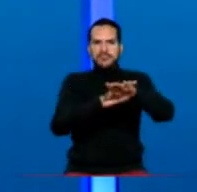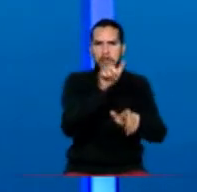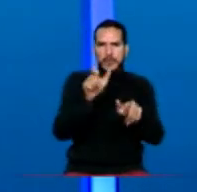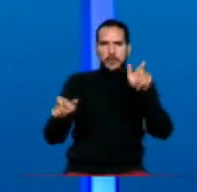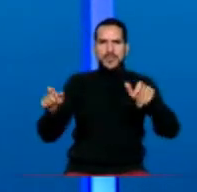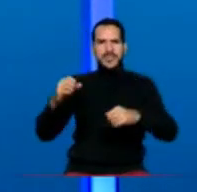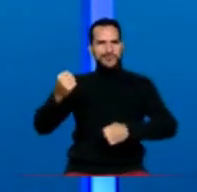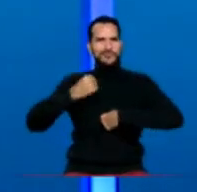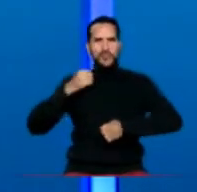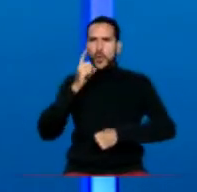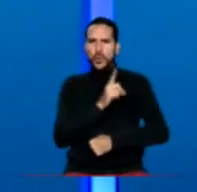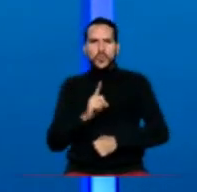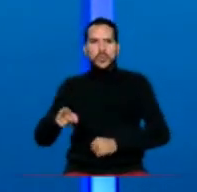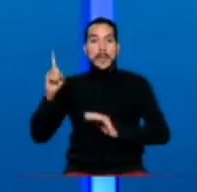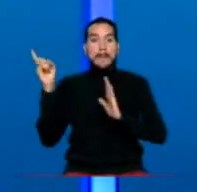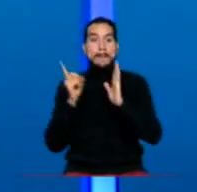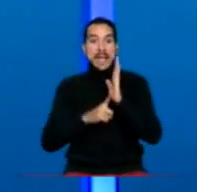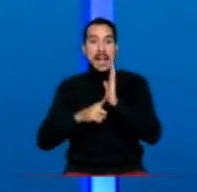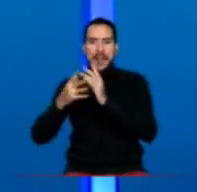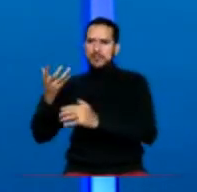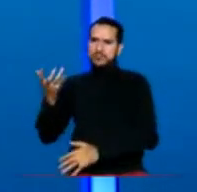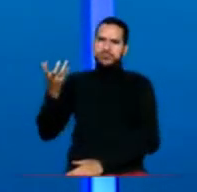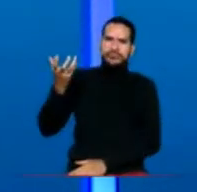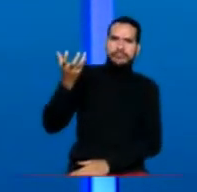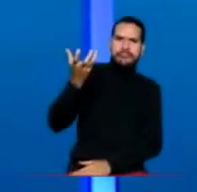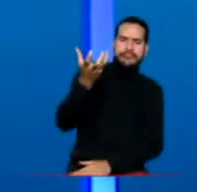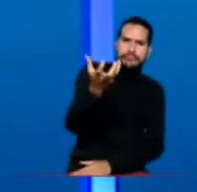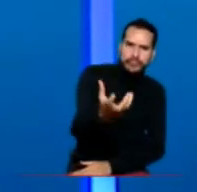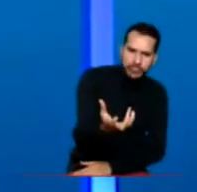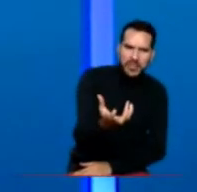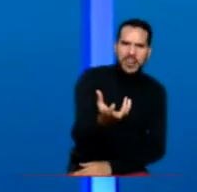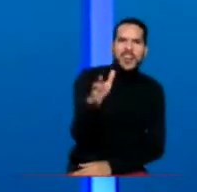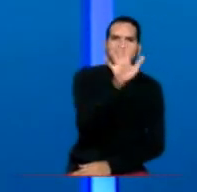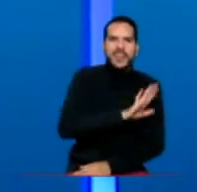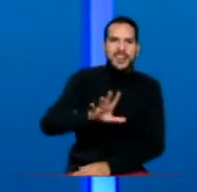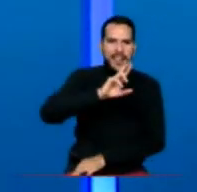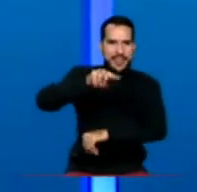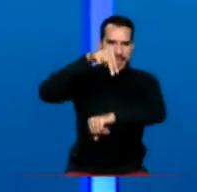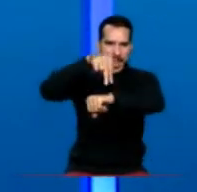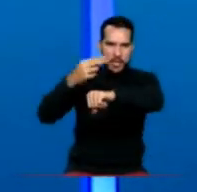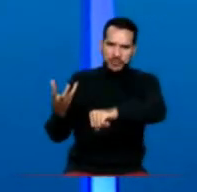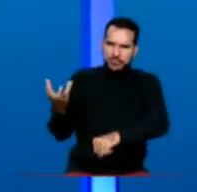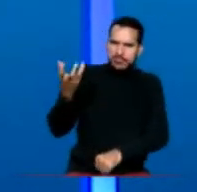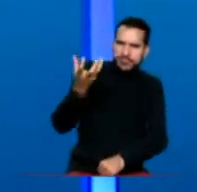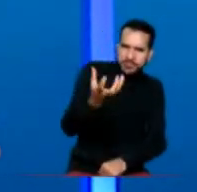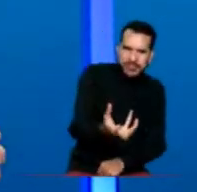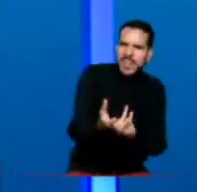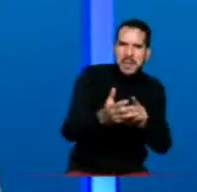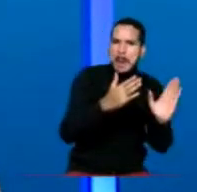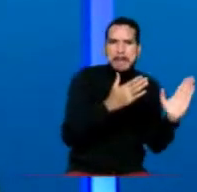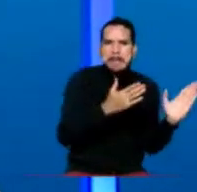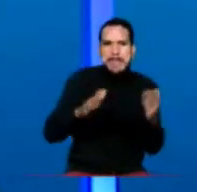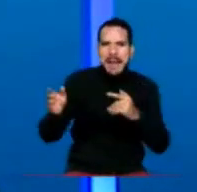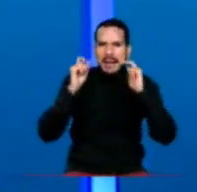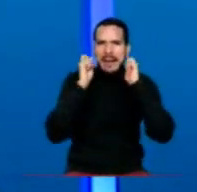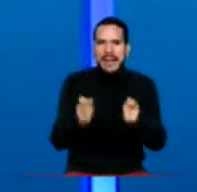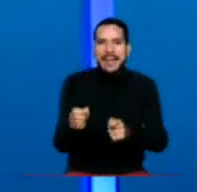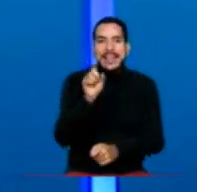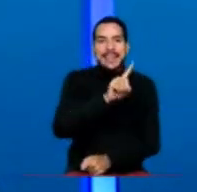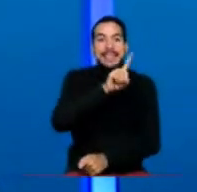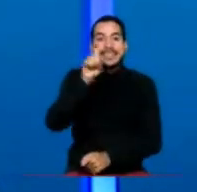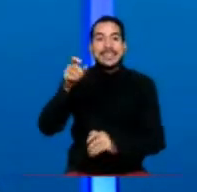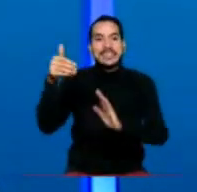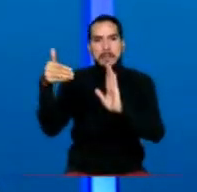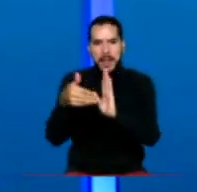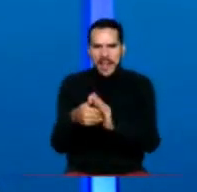en el marco del Plan 16,000, que significa un incremento de pie de fuerza en las regiones del país, esto con el fin de